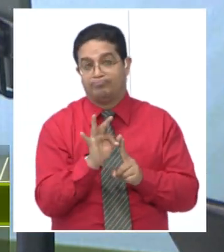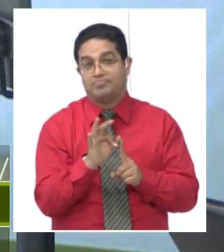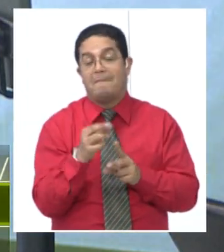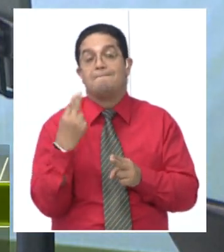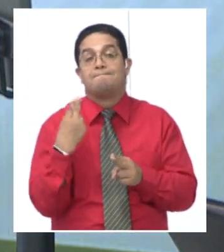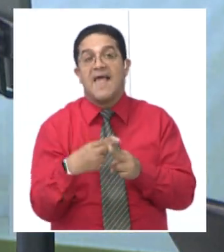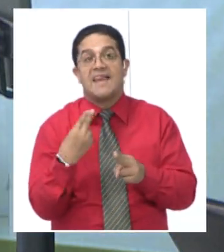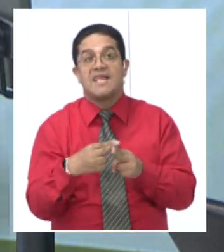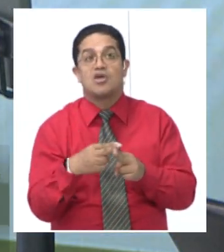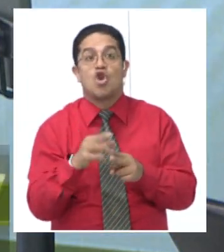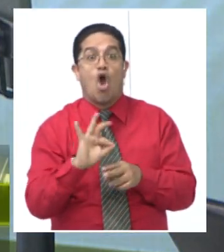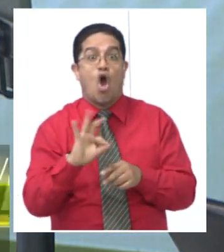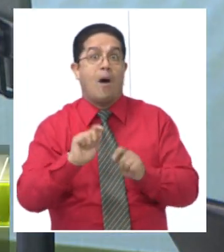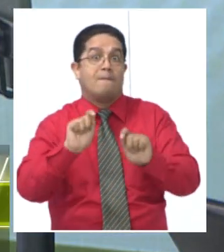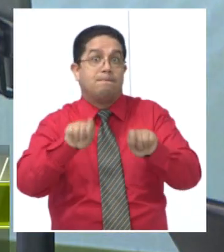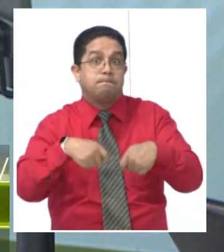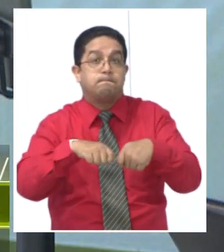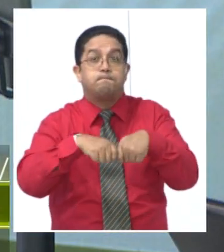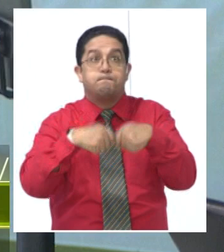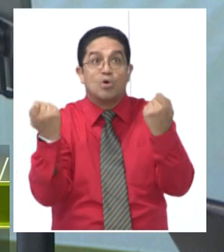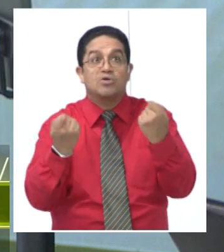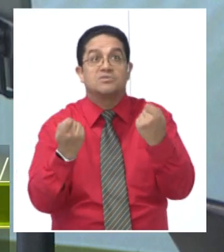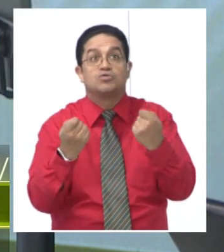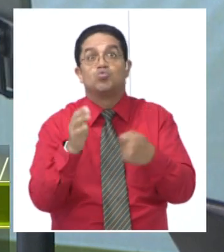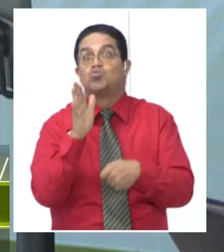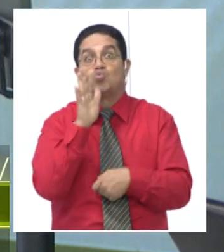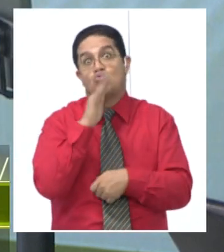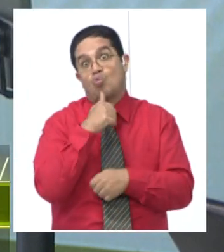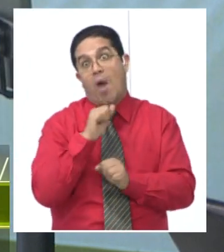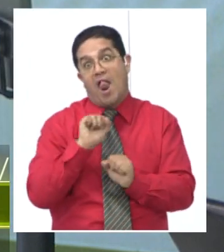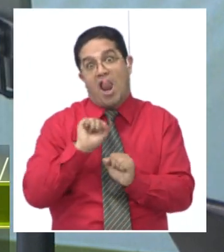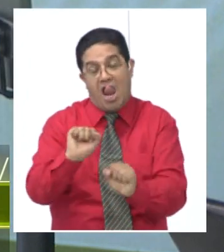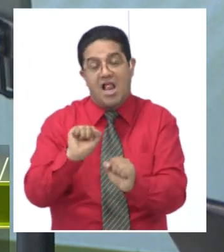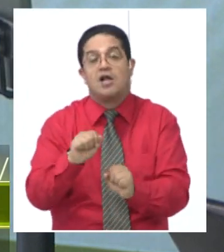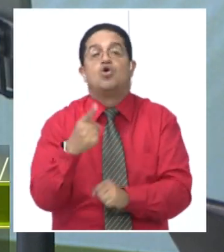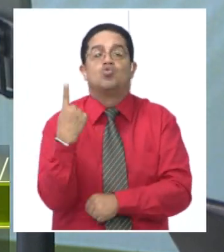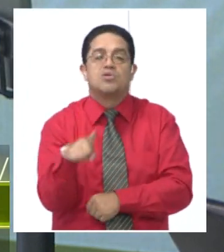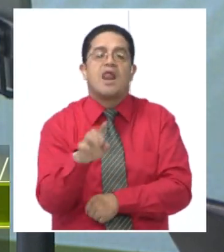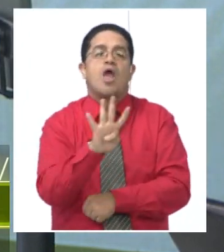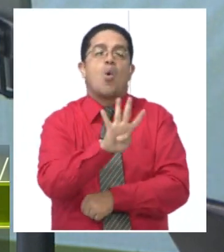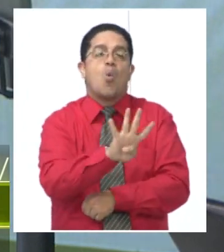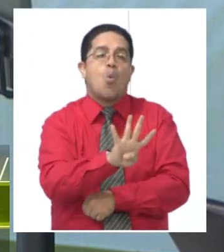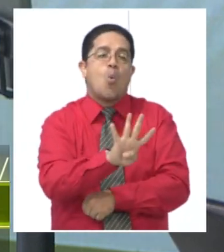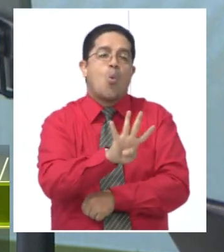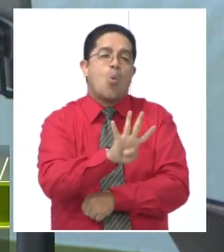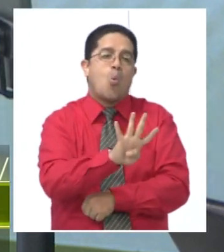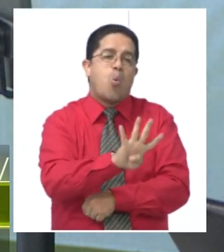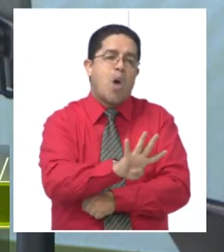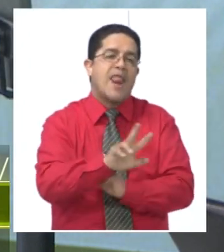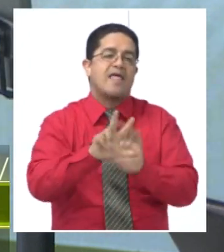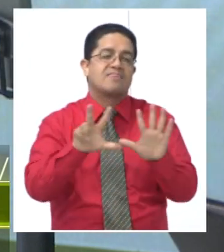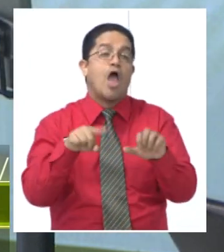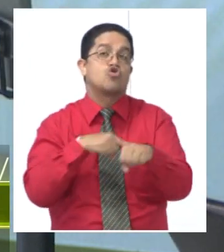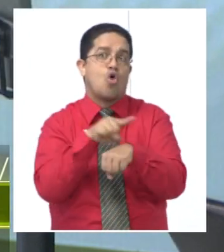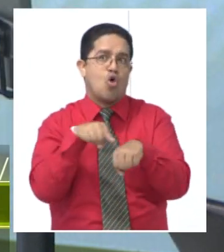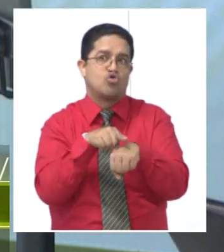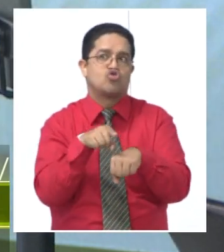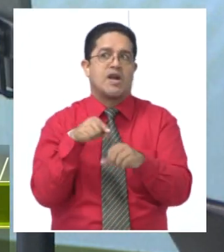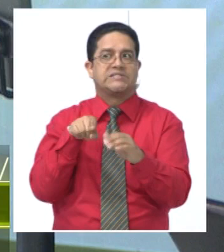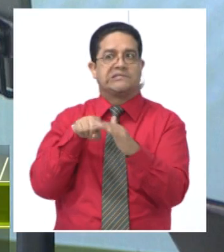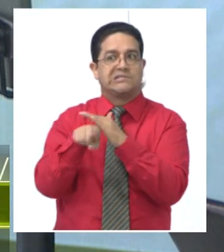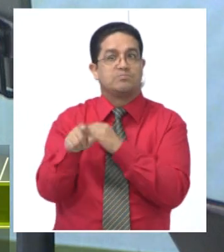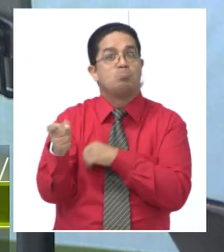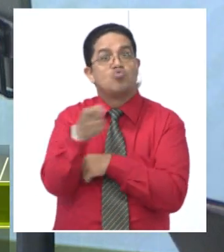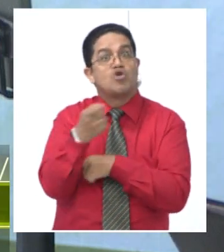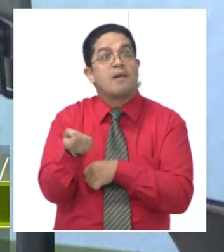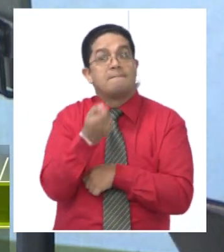se rompió el preservativo, no tuviste método de barrera, tú tienes 48-72 horas para tener acceso al tratamiento y evitar